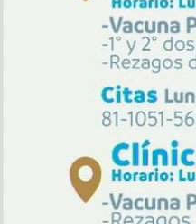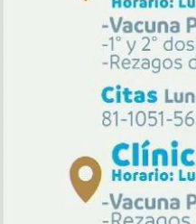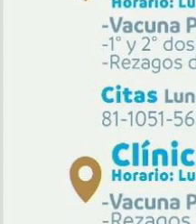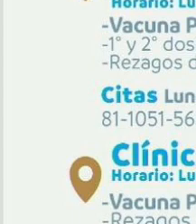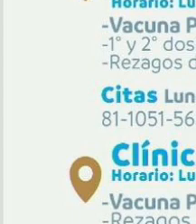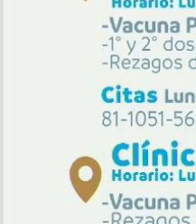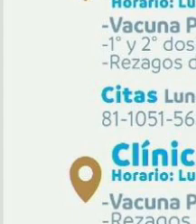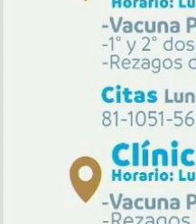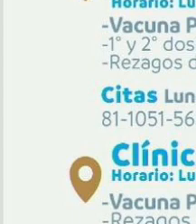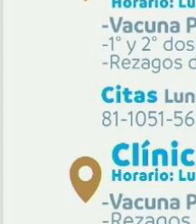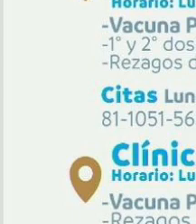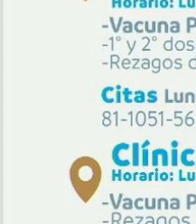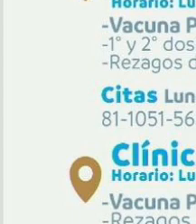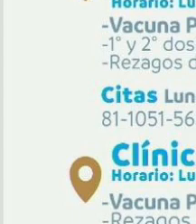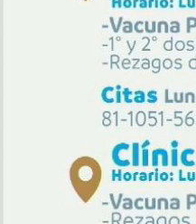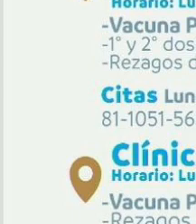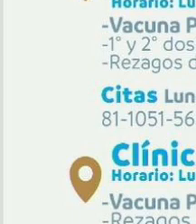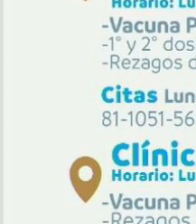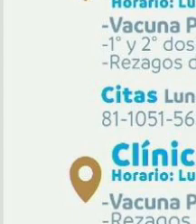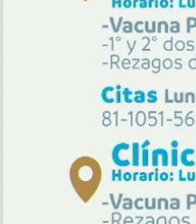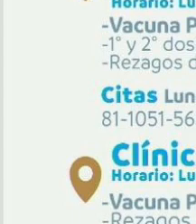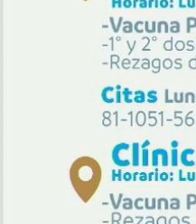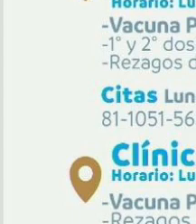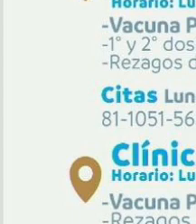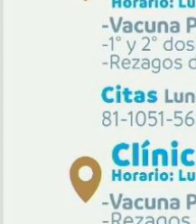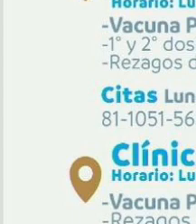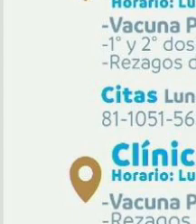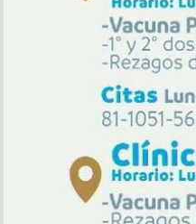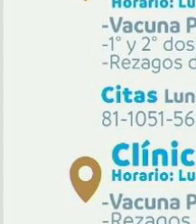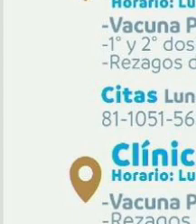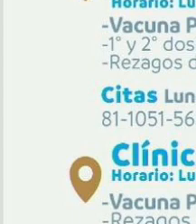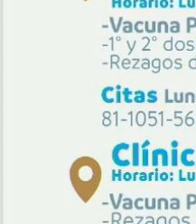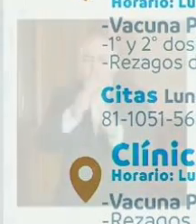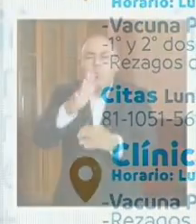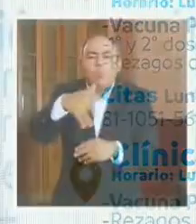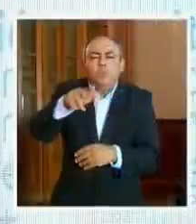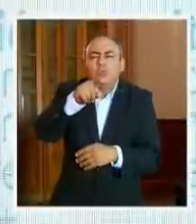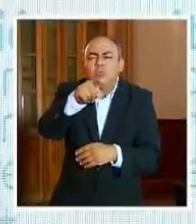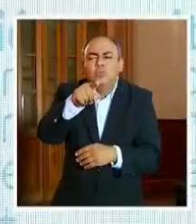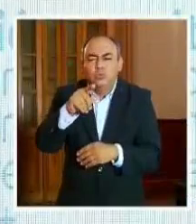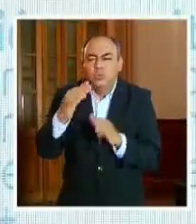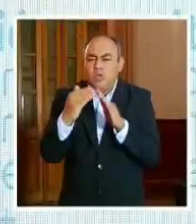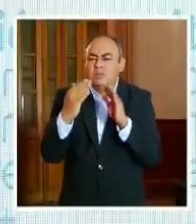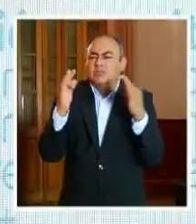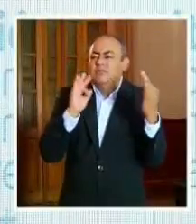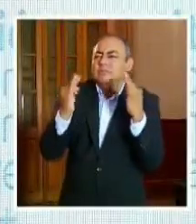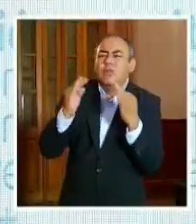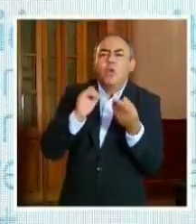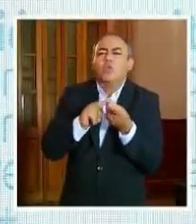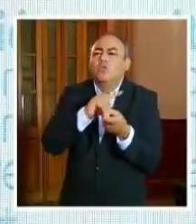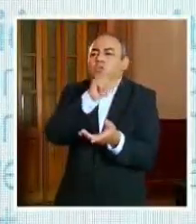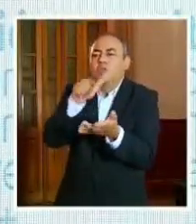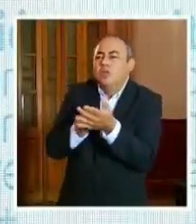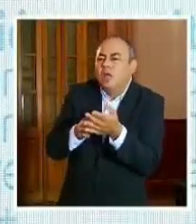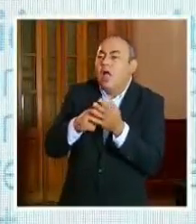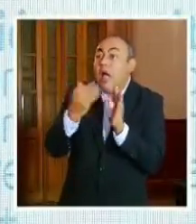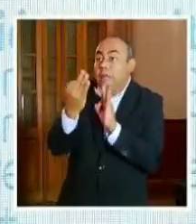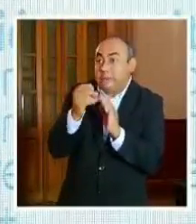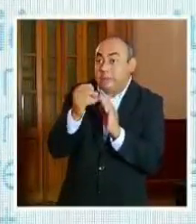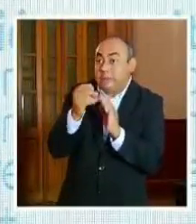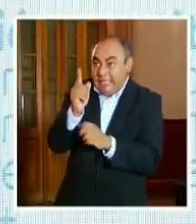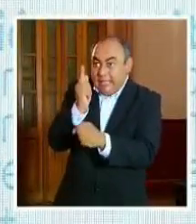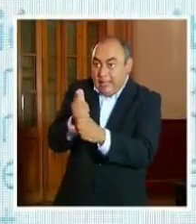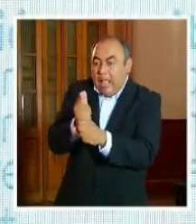pedimos que estén muy atentos a buscar el punto y la fecha de vacunación que les corresponde, y también